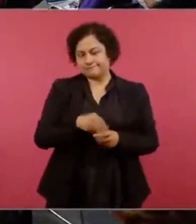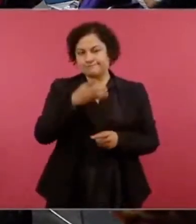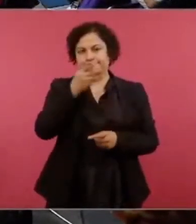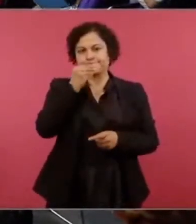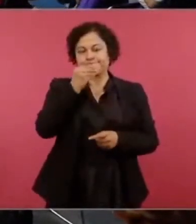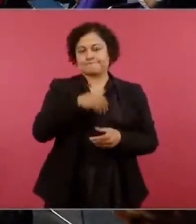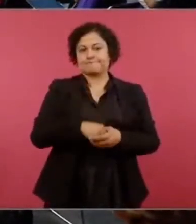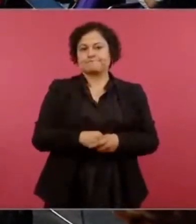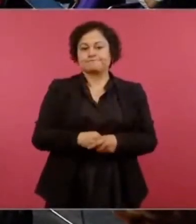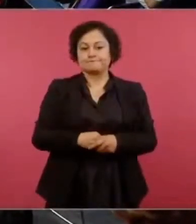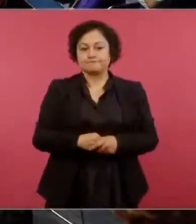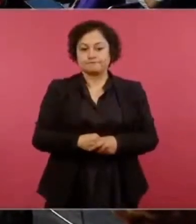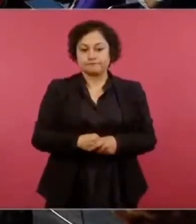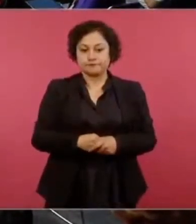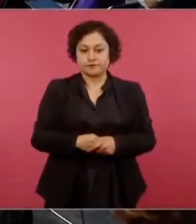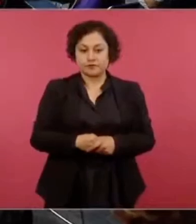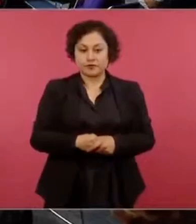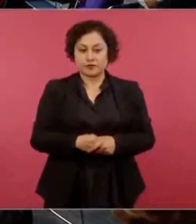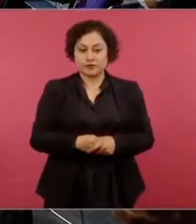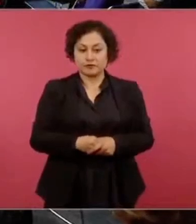¿Ahí está?